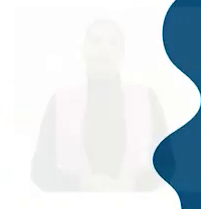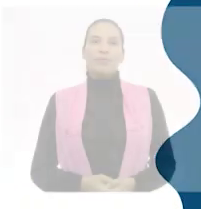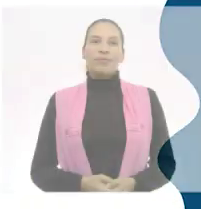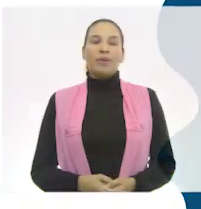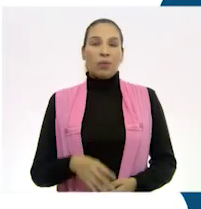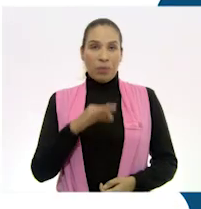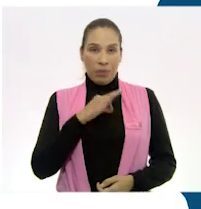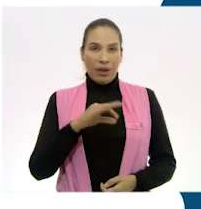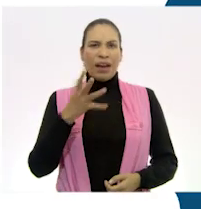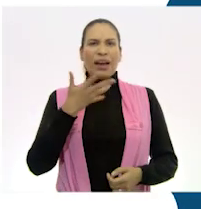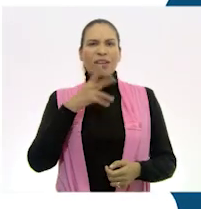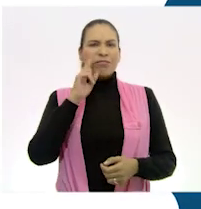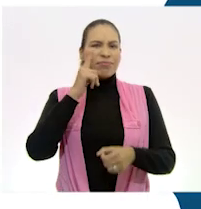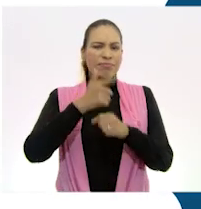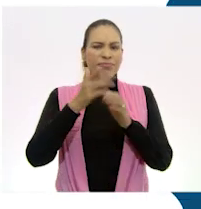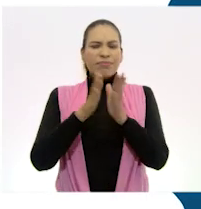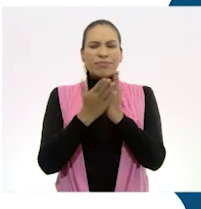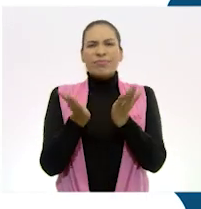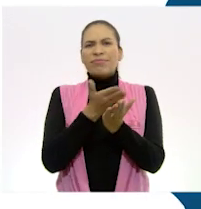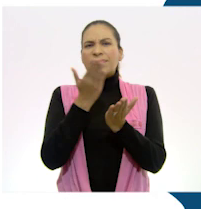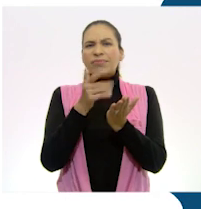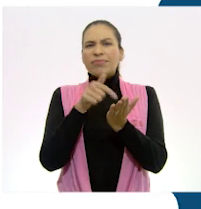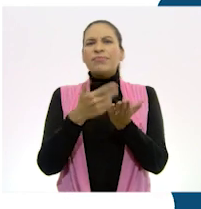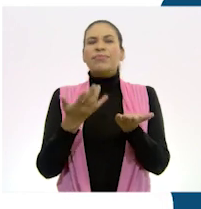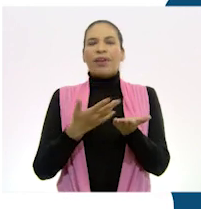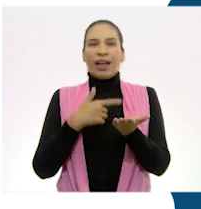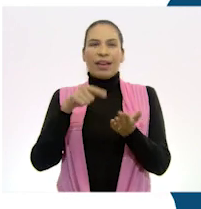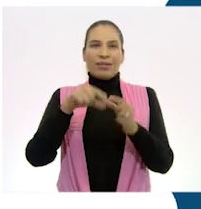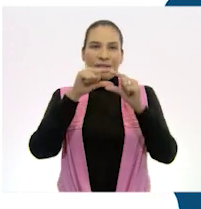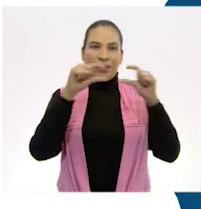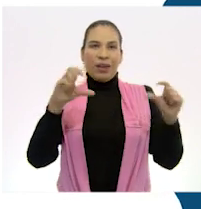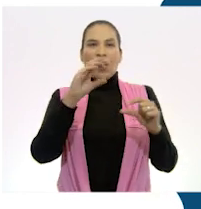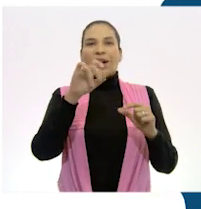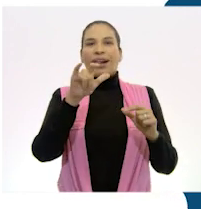También puedes encontrar los libros de texto en la página